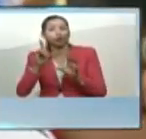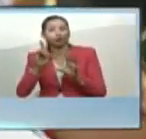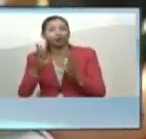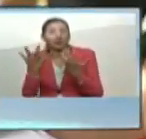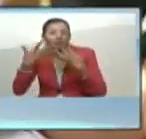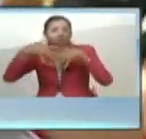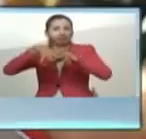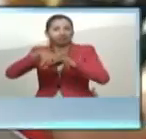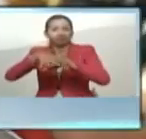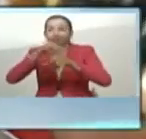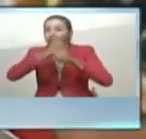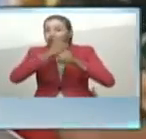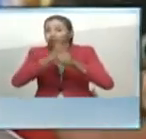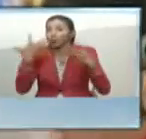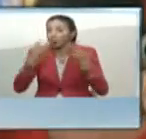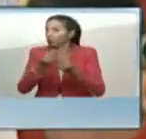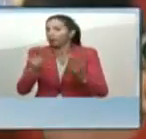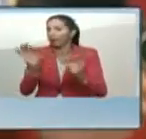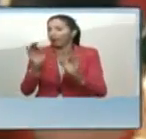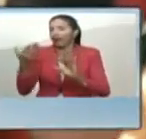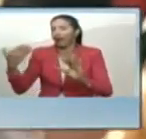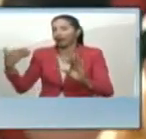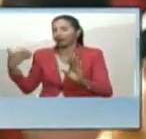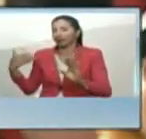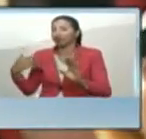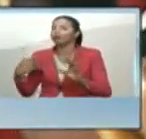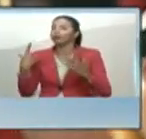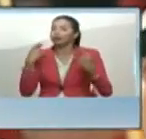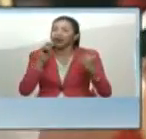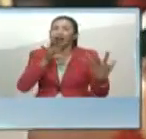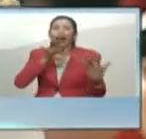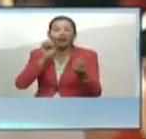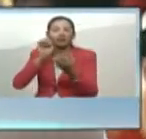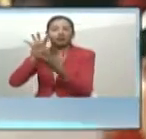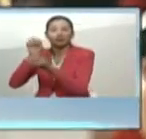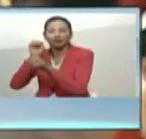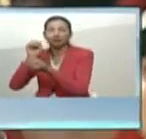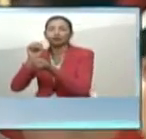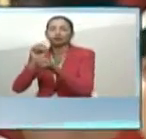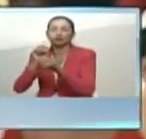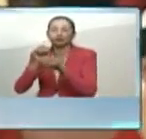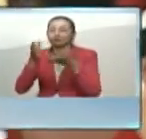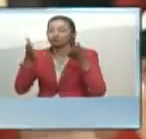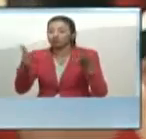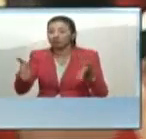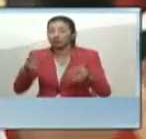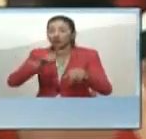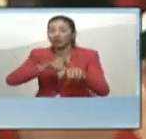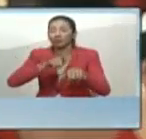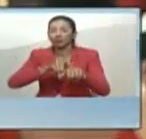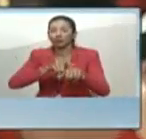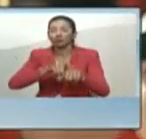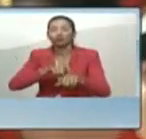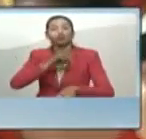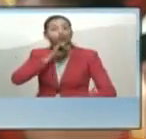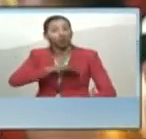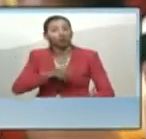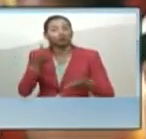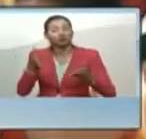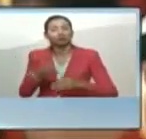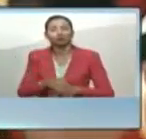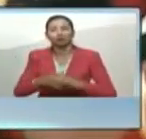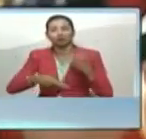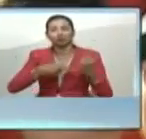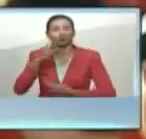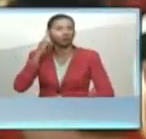adjuntarnos mucho antes para el entendimiento de un momento histórico y estratégico para nuestra revolución